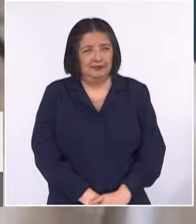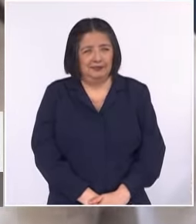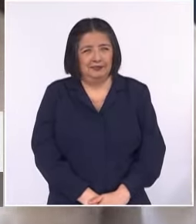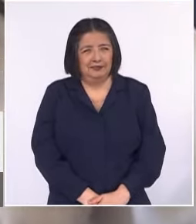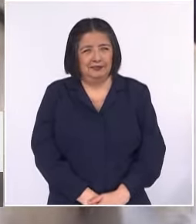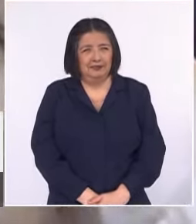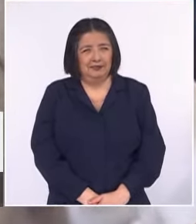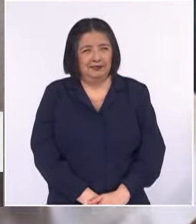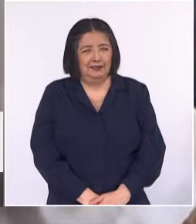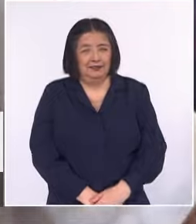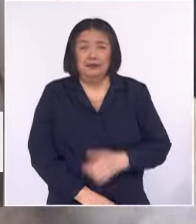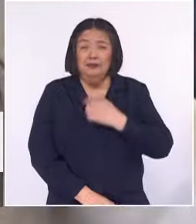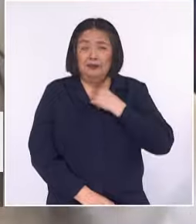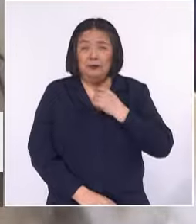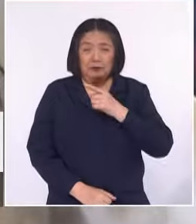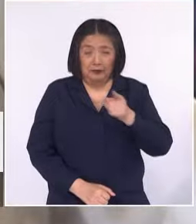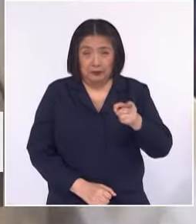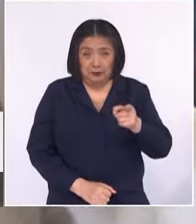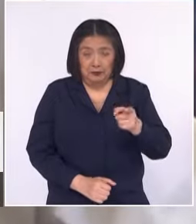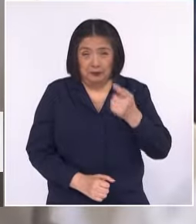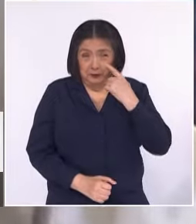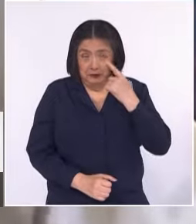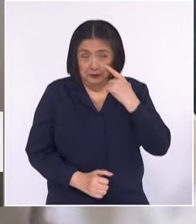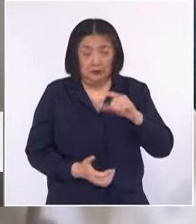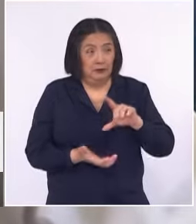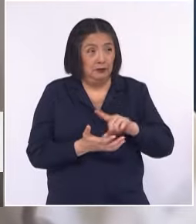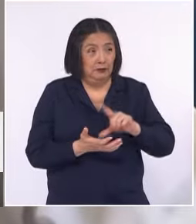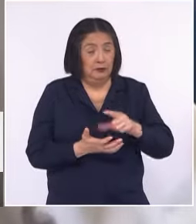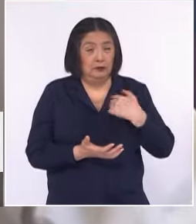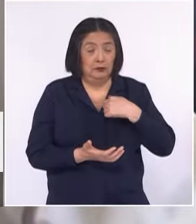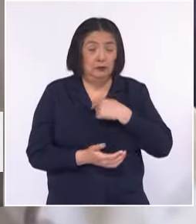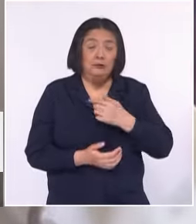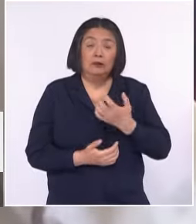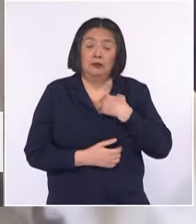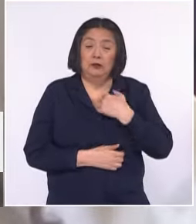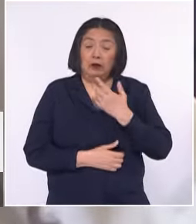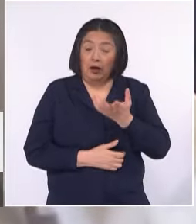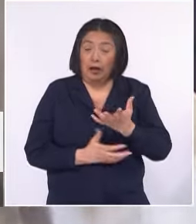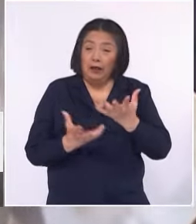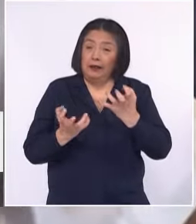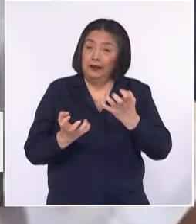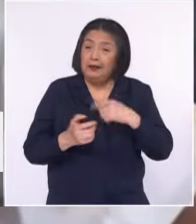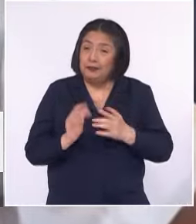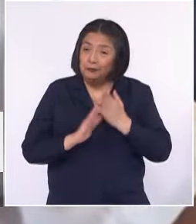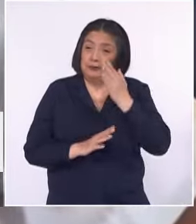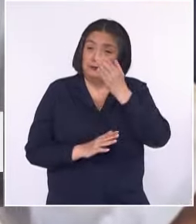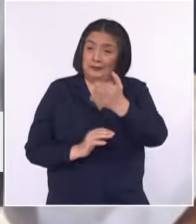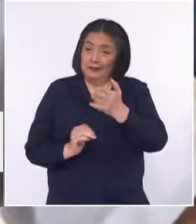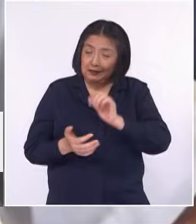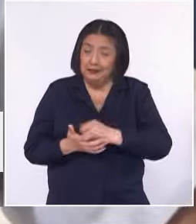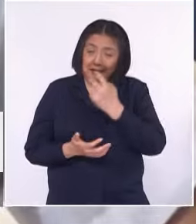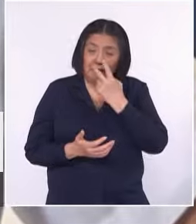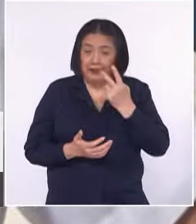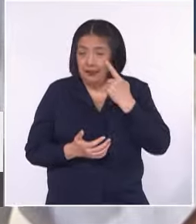no. Nos ha encantado, nos ha encantado. Así como tú vas a conocer Lima, nosotros nos hemos quedado fascinados y queremos conocer Caballococha